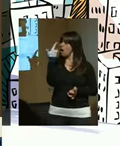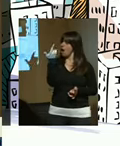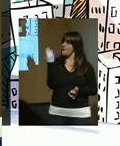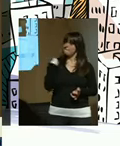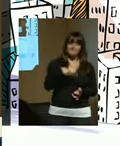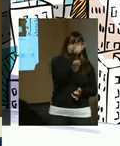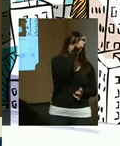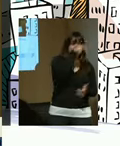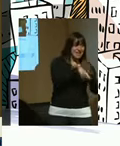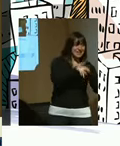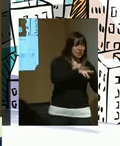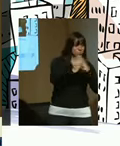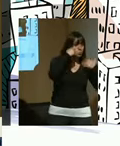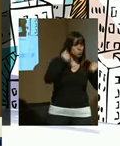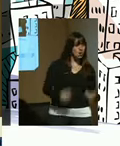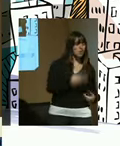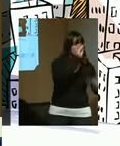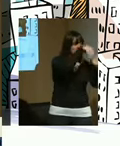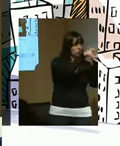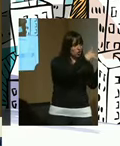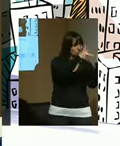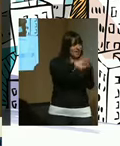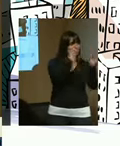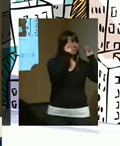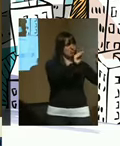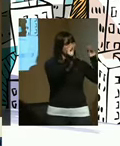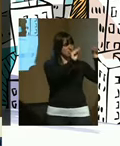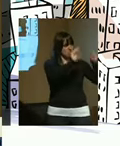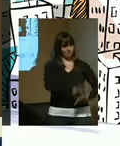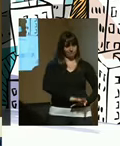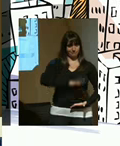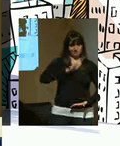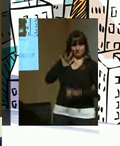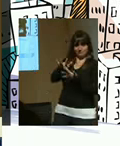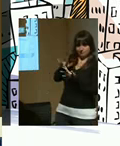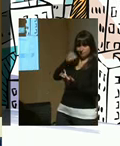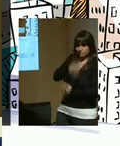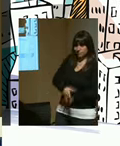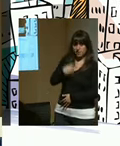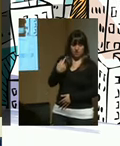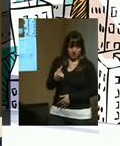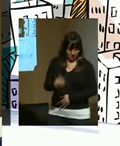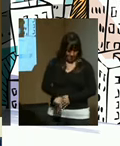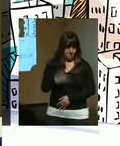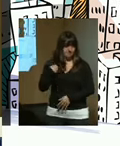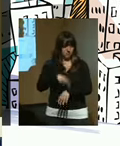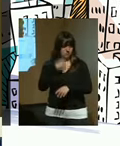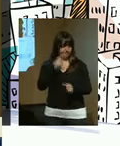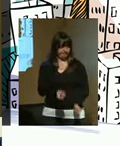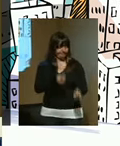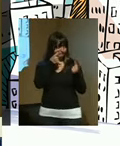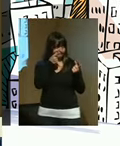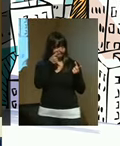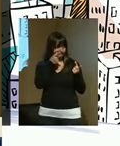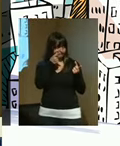capacitar a los recursos humanos de los hoteles. Y a su vez uno se va dando cuenta que más allá